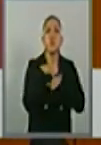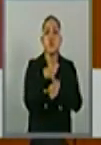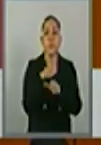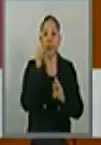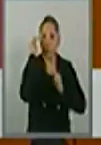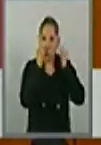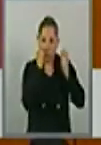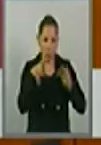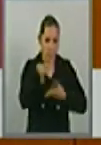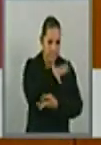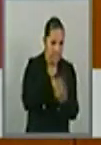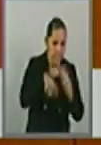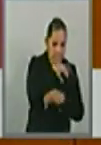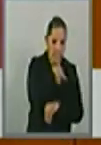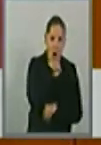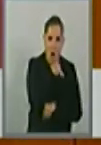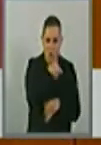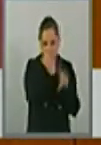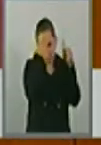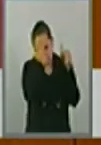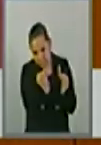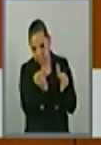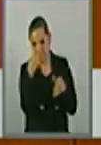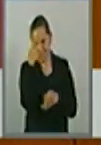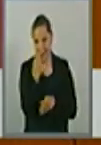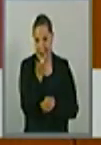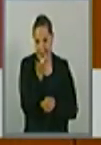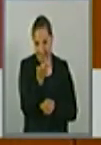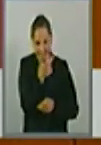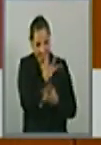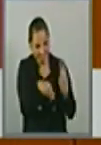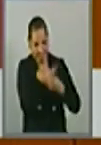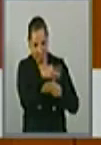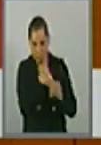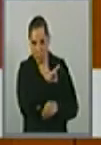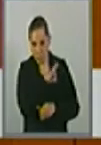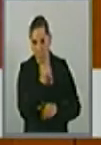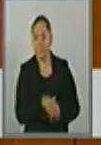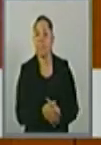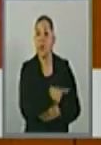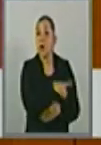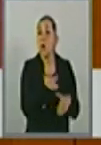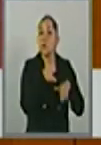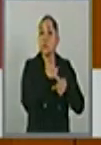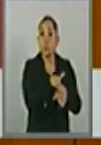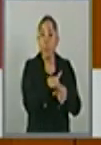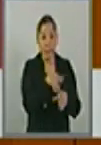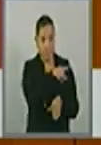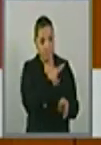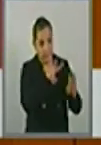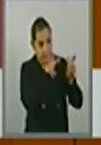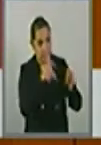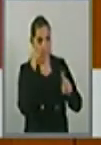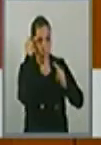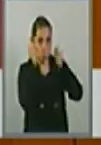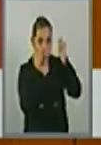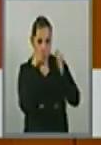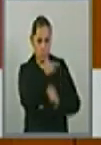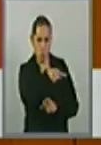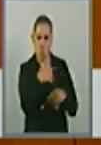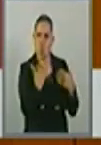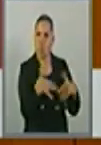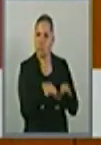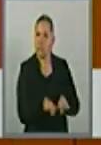estrategia en morelos teniendo como punto de partida la importancia estratégica del sector turismo para el desarrollo